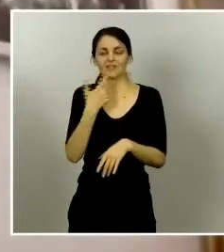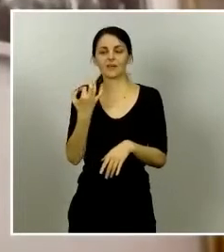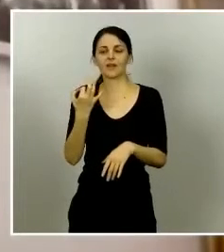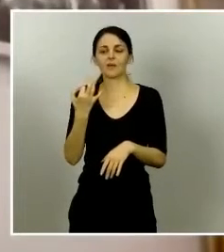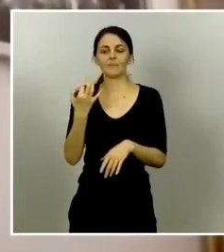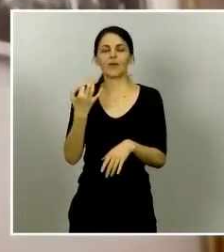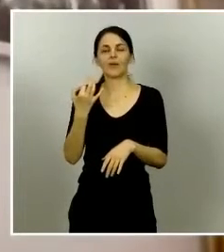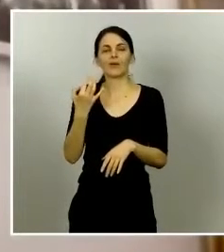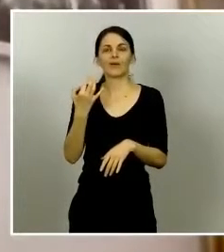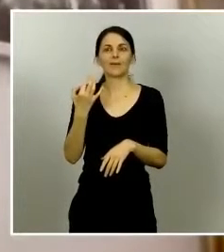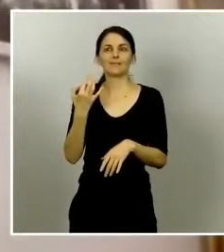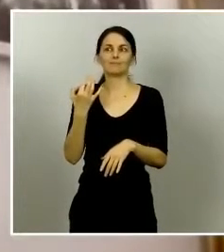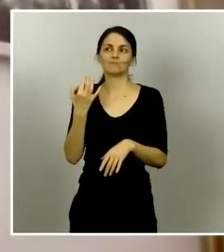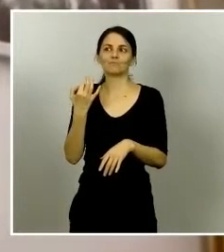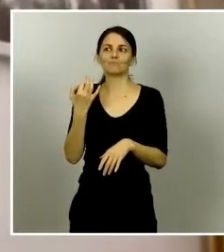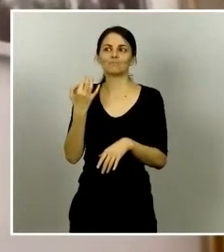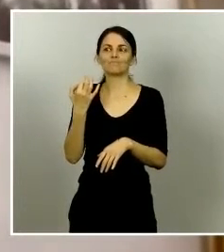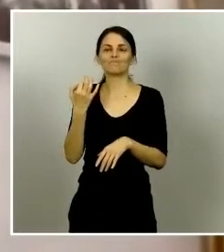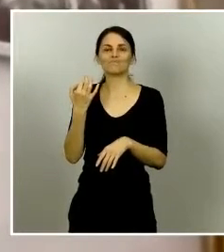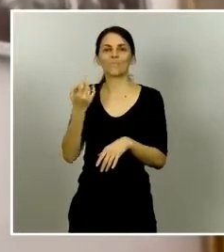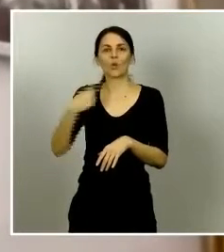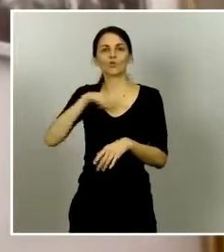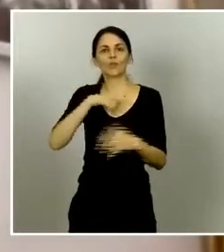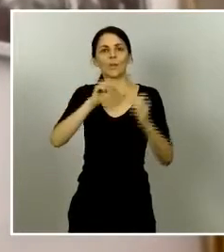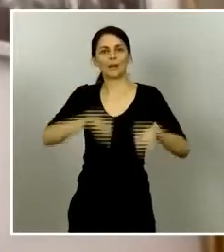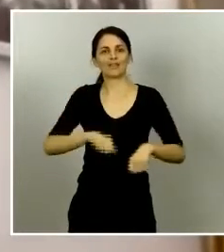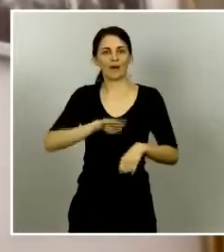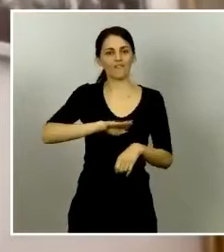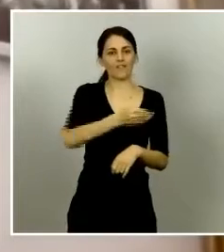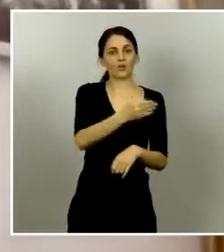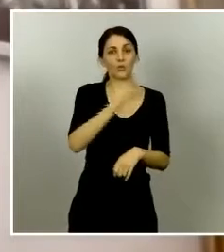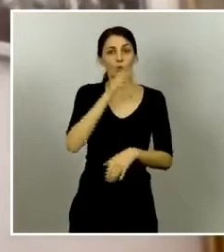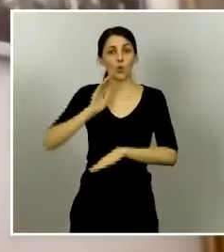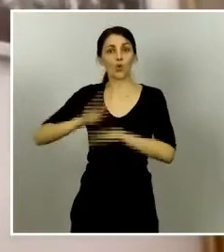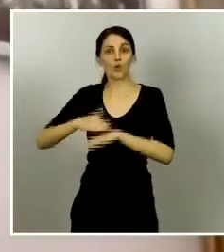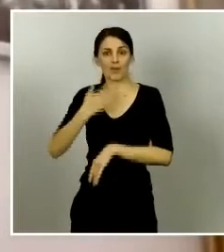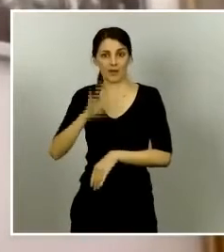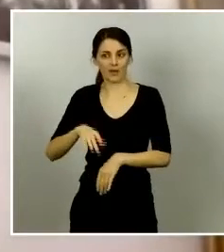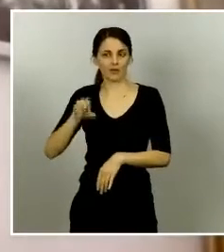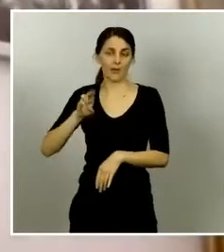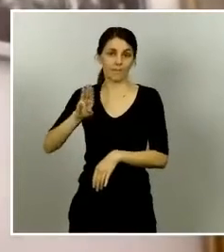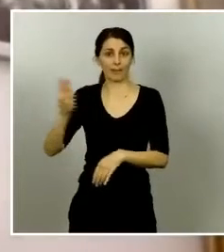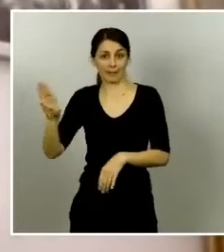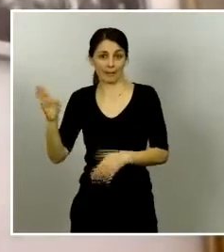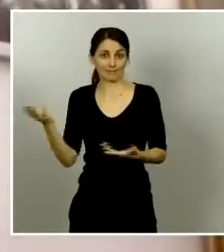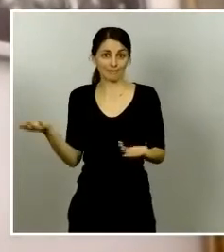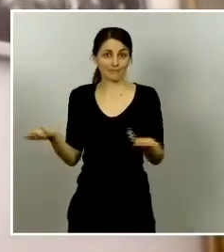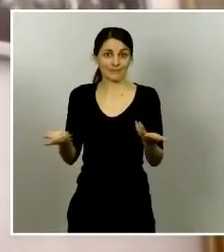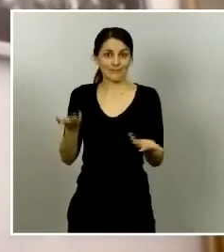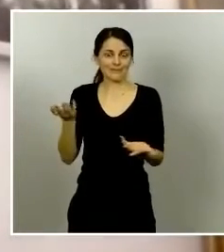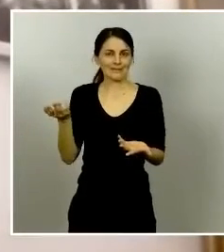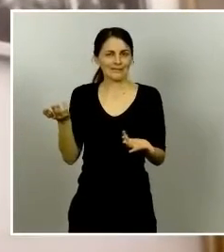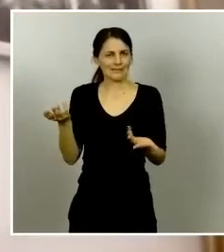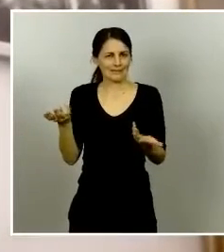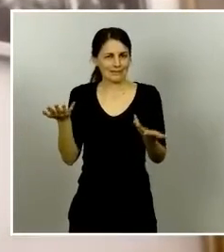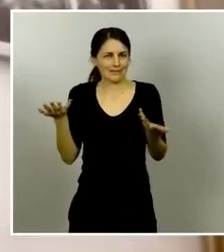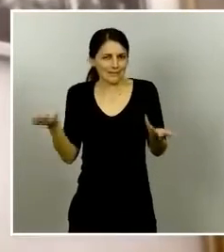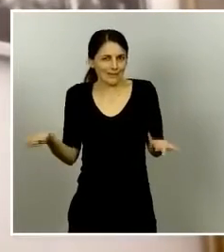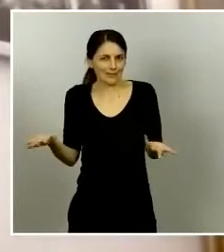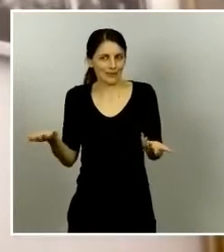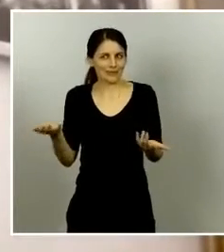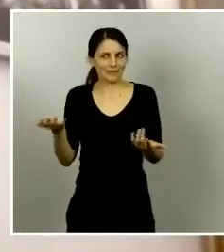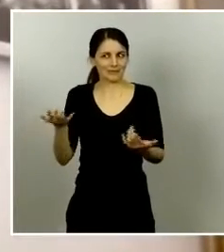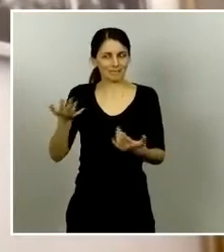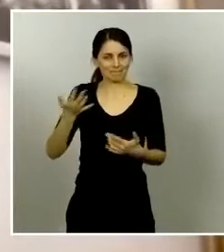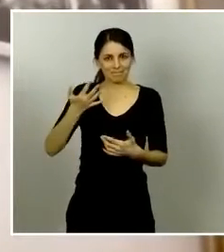viene argumentando que es culpa del Partido Popular haberse tenido que coger de la mano a Bildu en este acuerdo que ha generado cierta